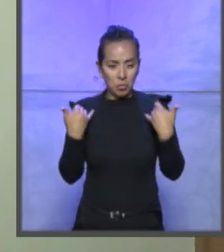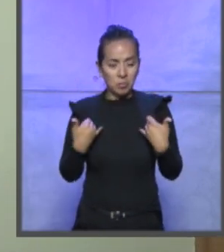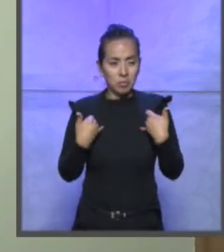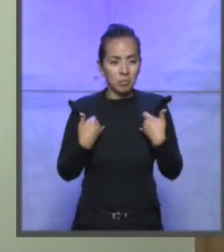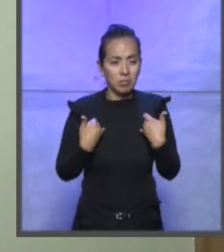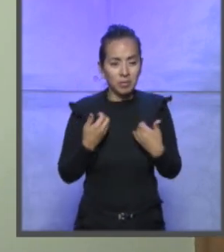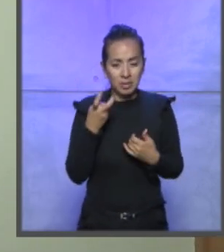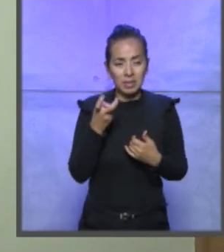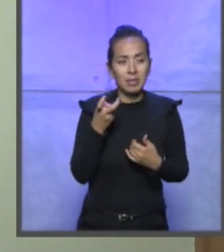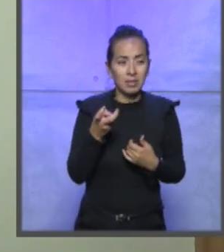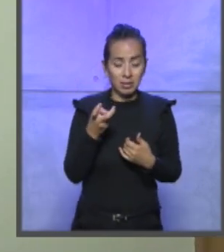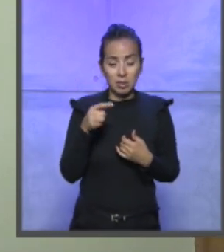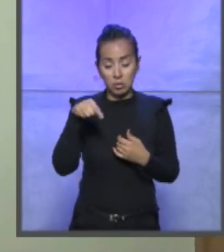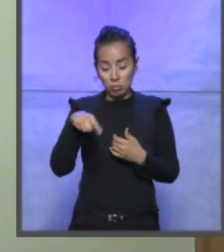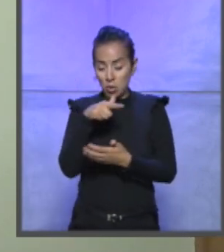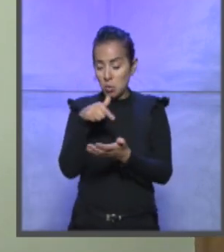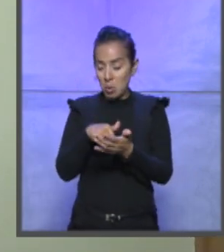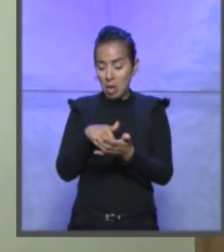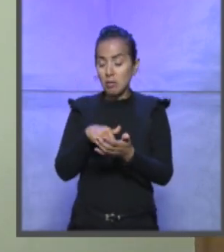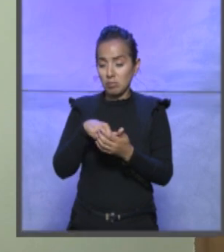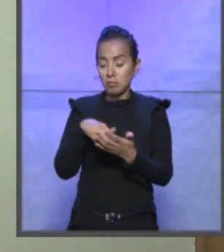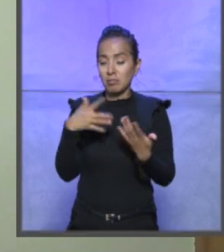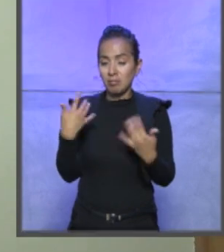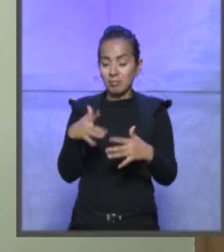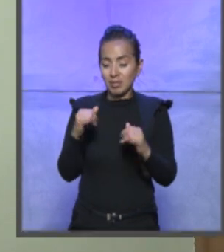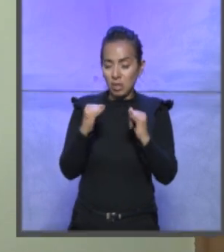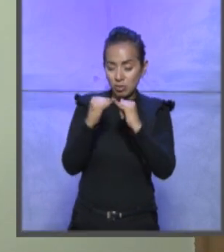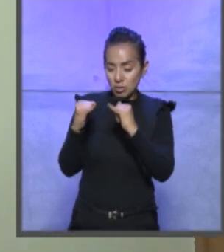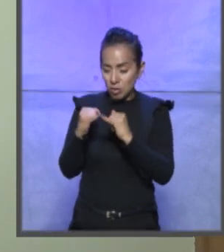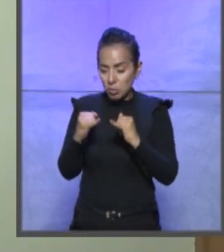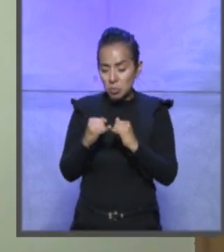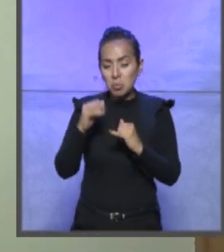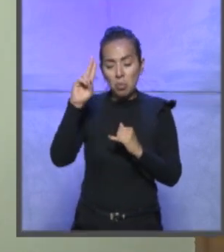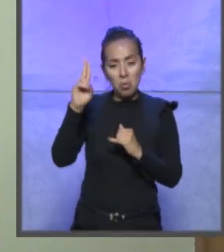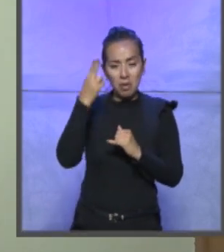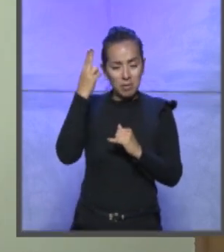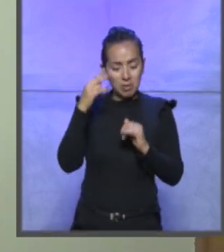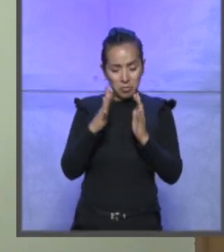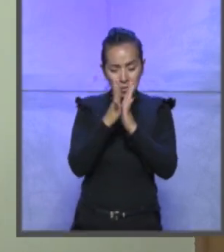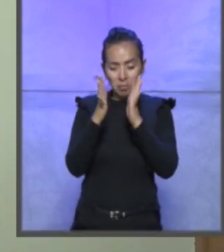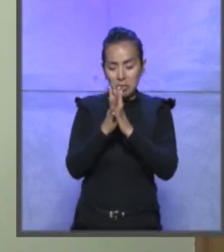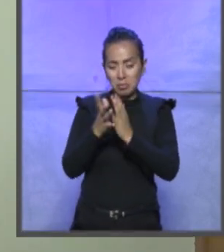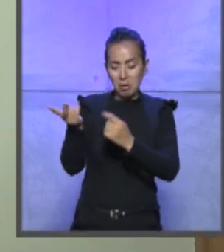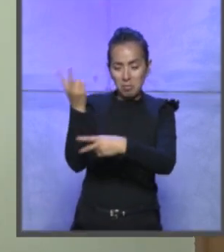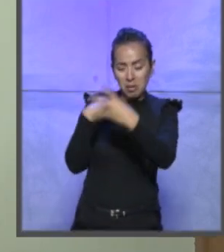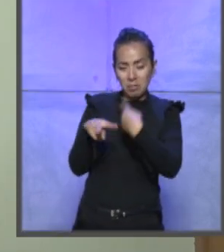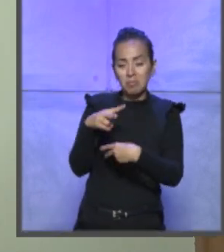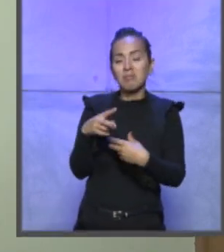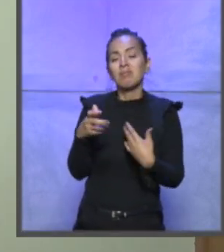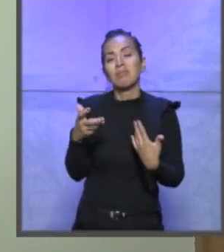juventudes de esta alma mater y de los institutos universitarios participantes, y creo que